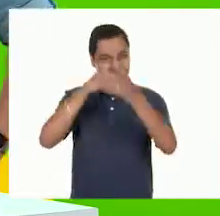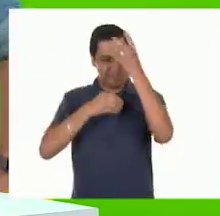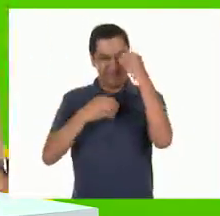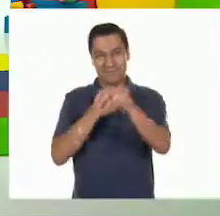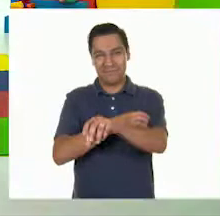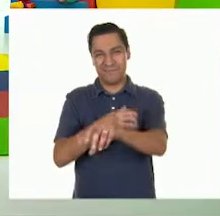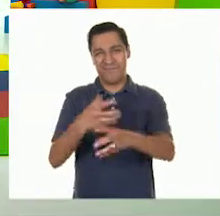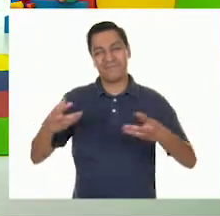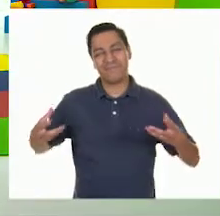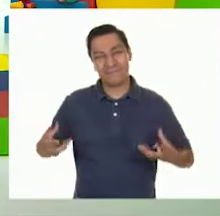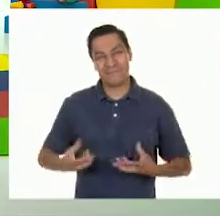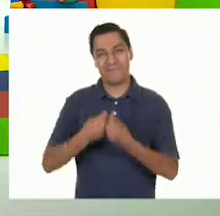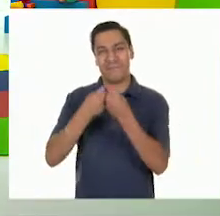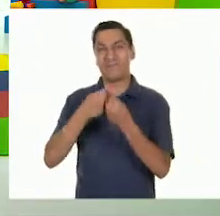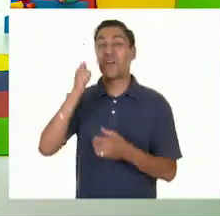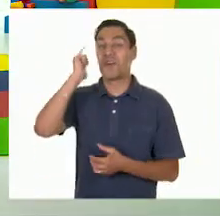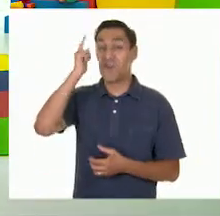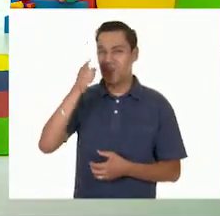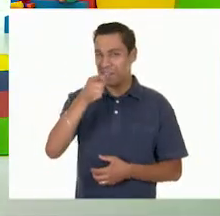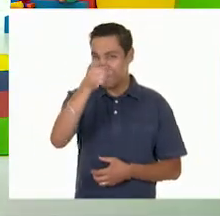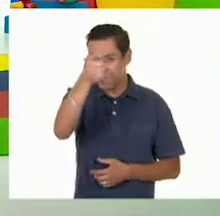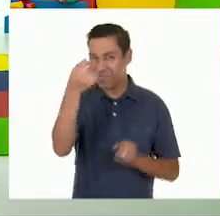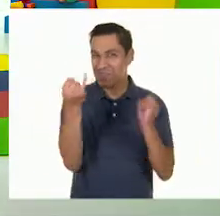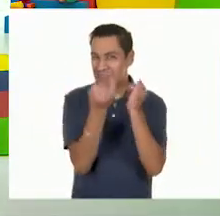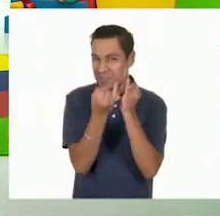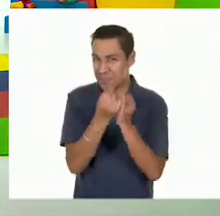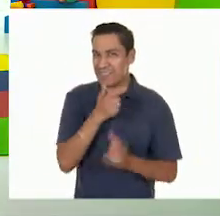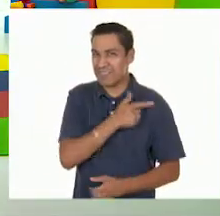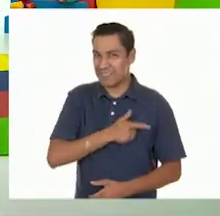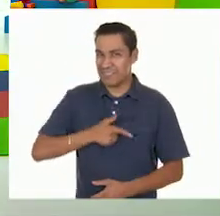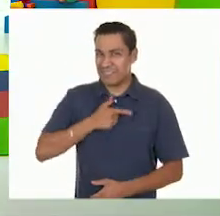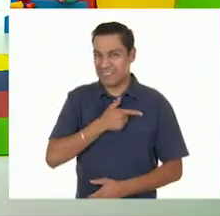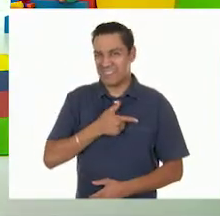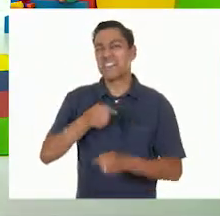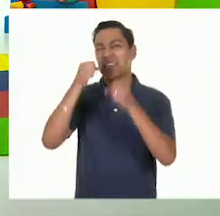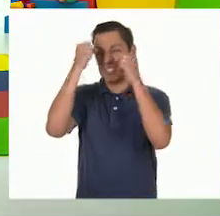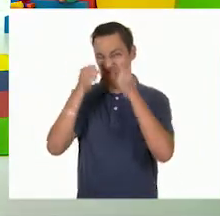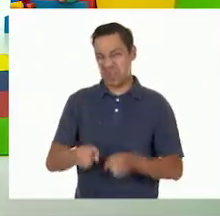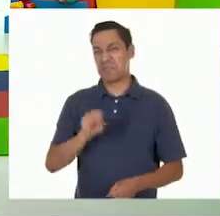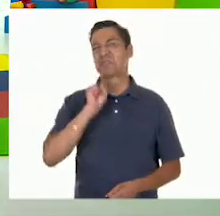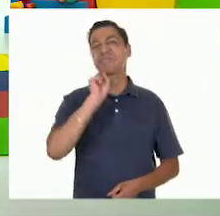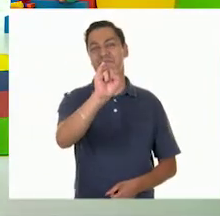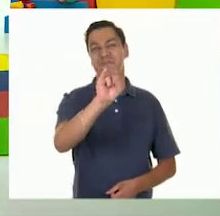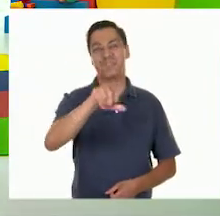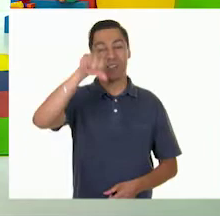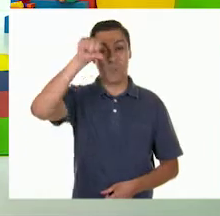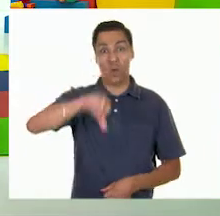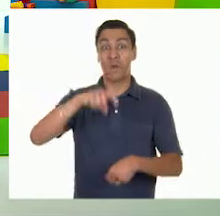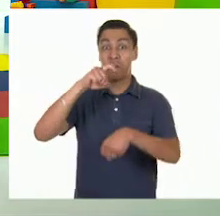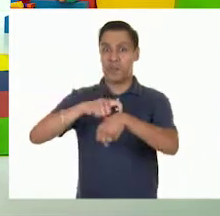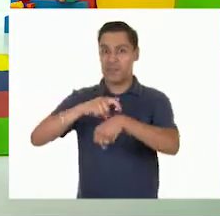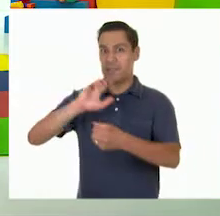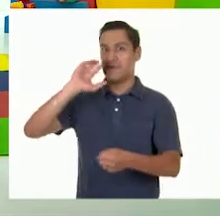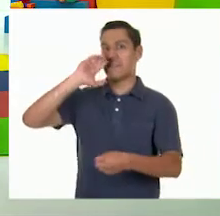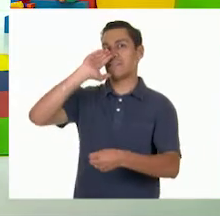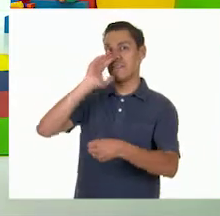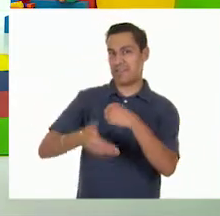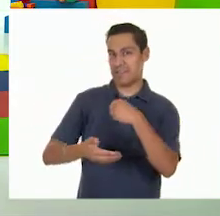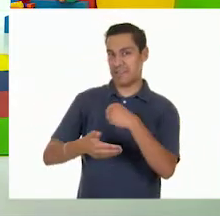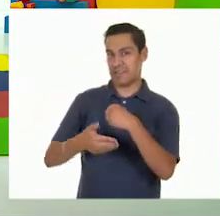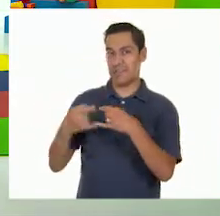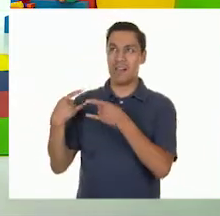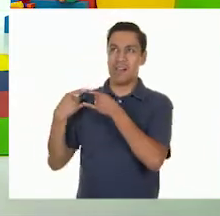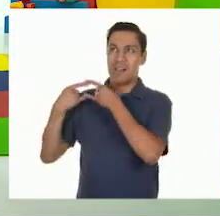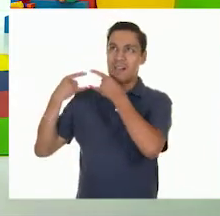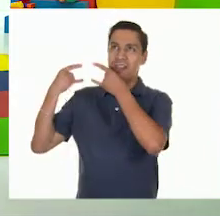y ojalá que lo hayan disfrutado allí en casa estamos seguras que si por hoy hemos terminado con leyendas y